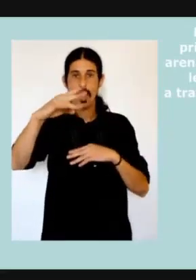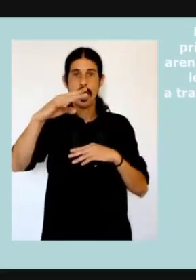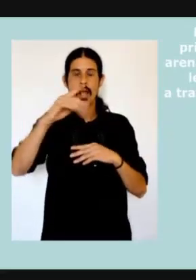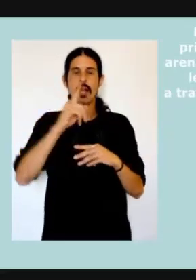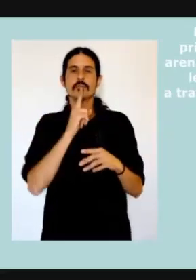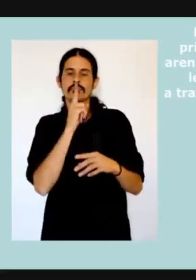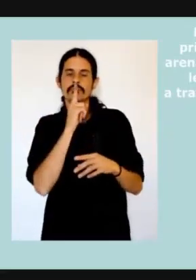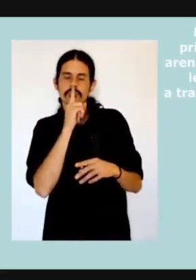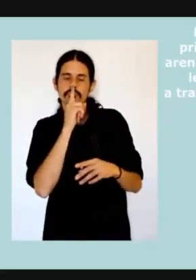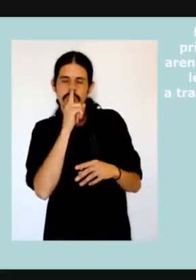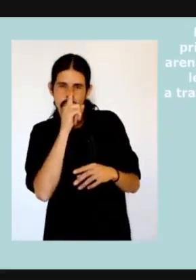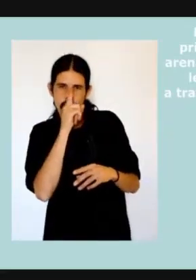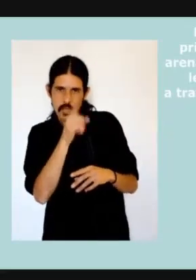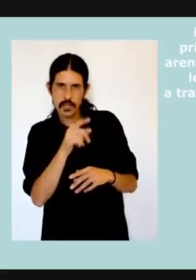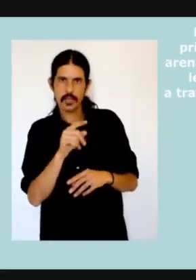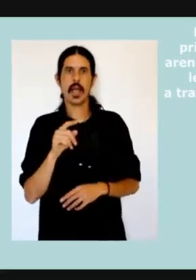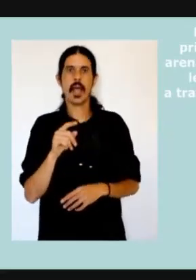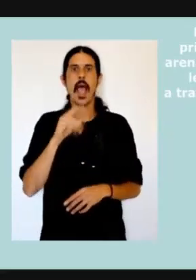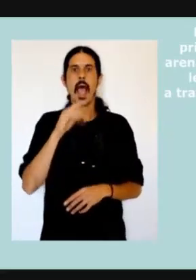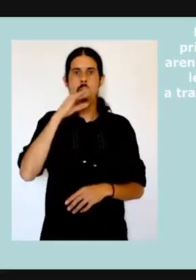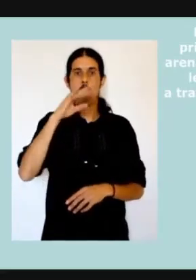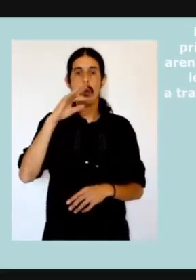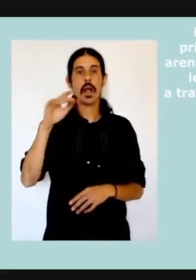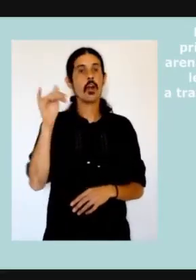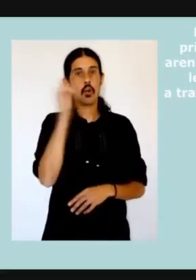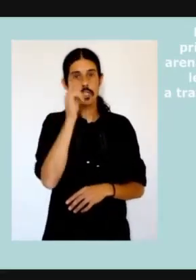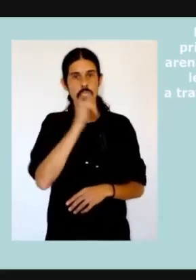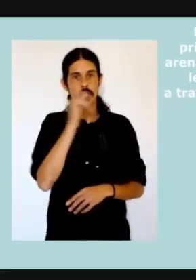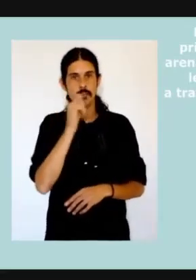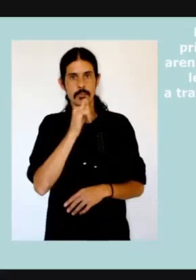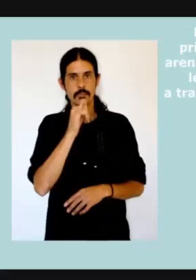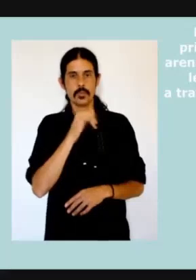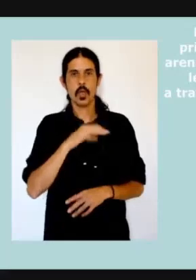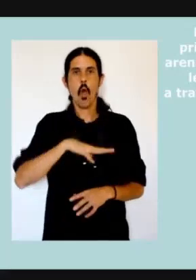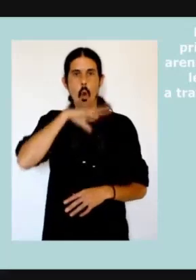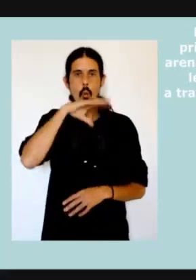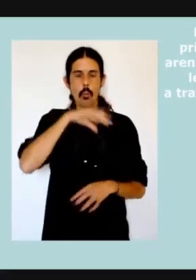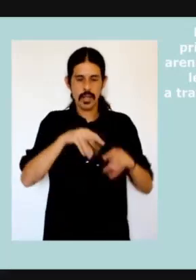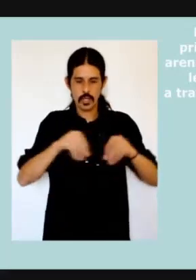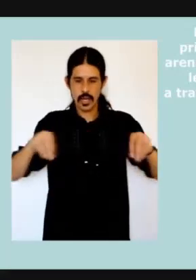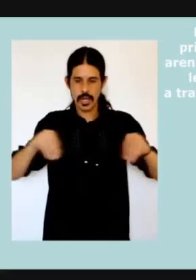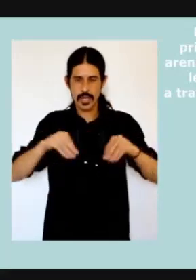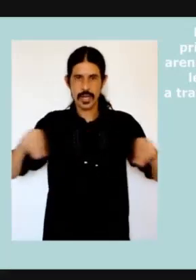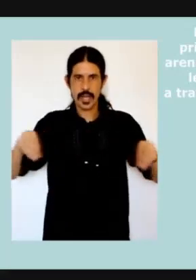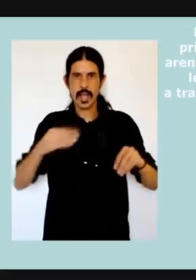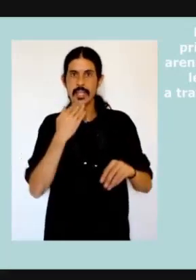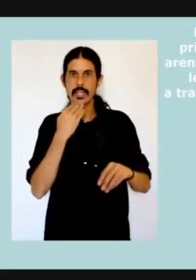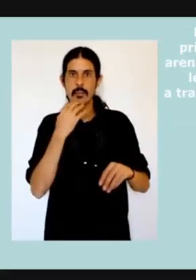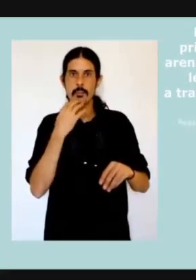filtrar lentamente el agua no tratada a través de una cama porosa de arena por acción de la gravedad.